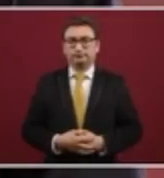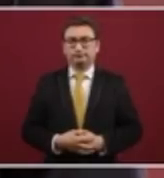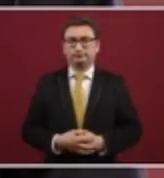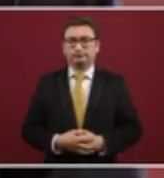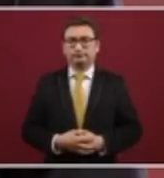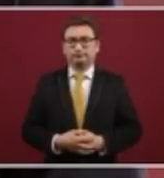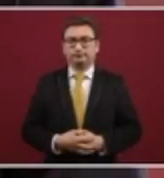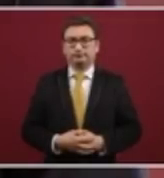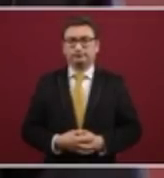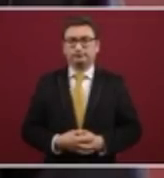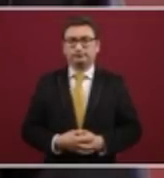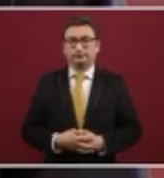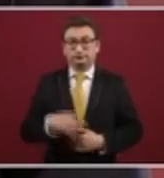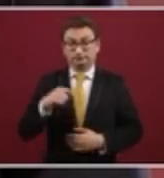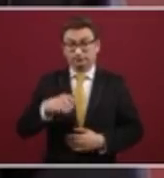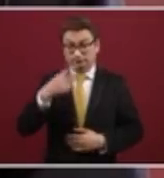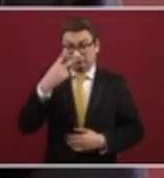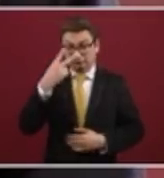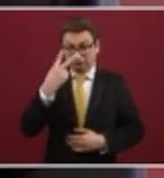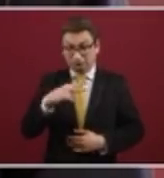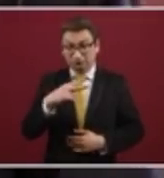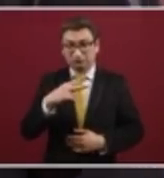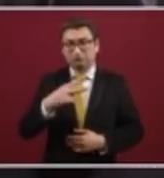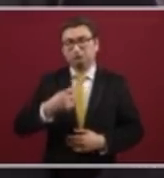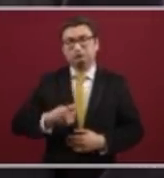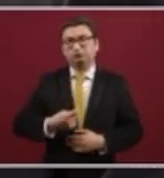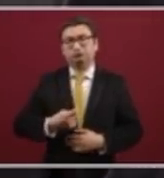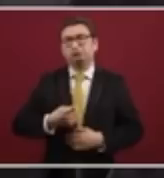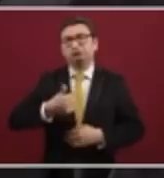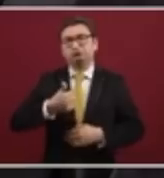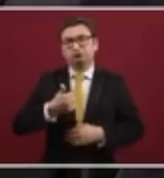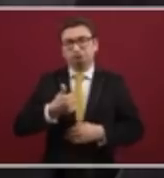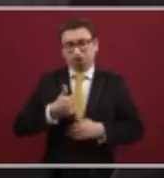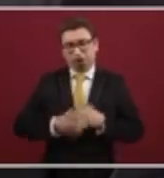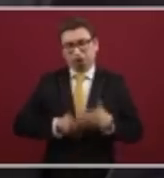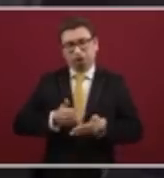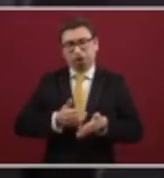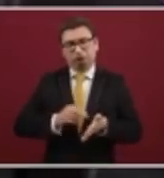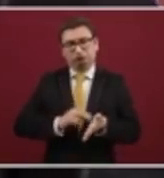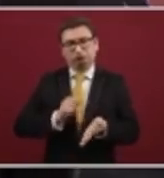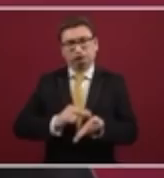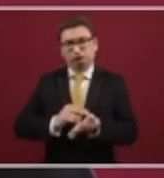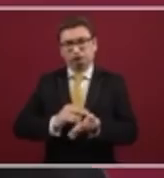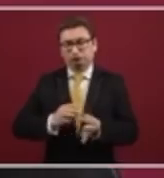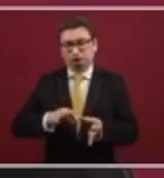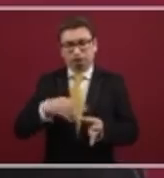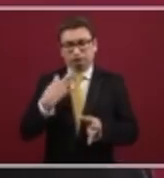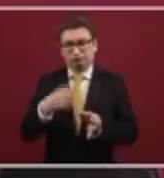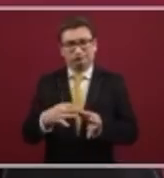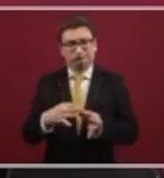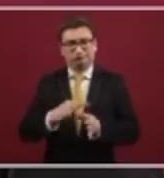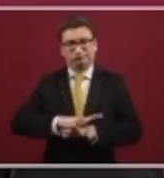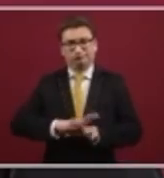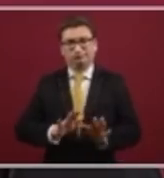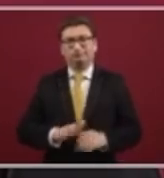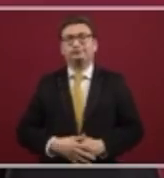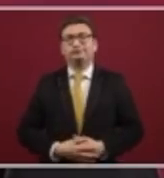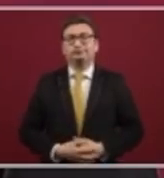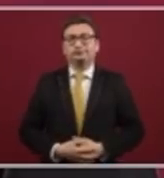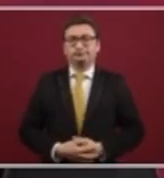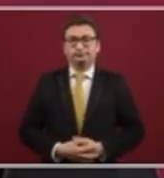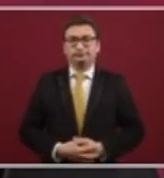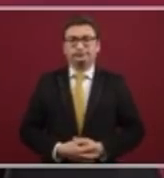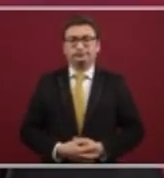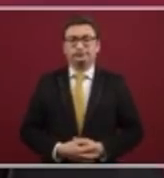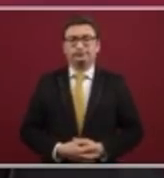El presidente, Andrés Manuel López Obrador, destacó que con la ratificación del Tratado Comercial entre México, Estados Unidos y Canadá,